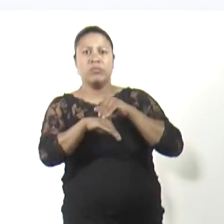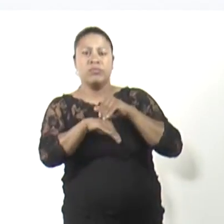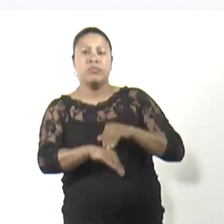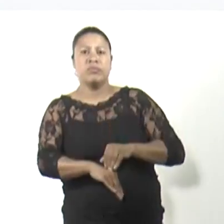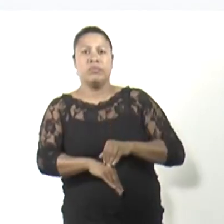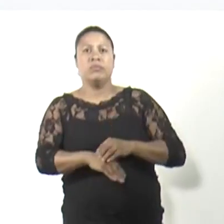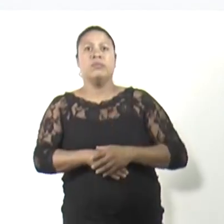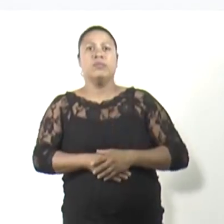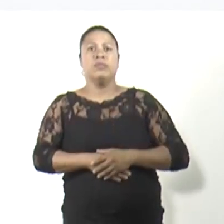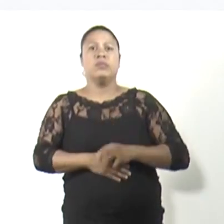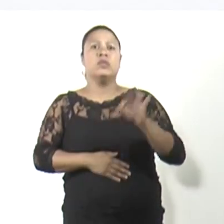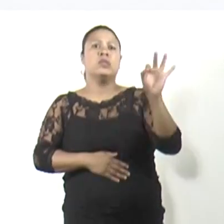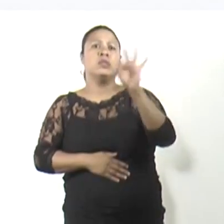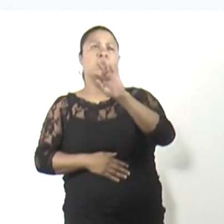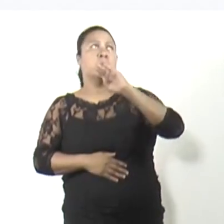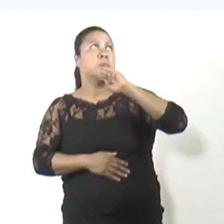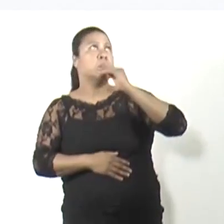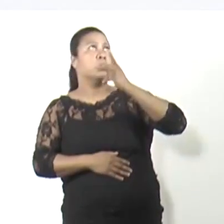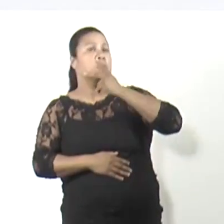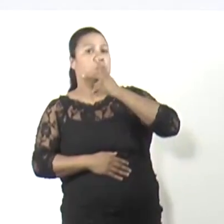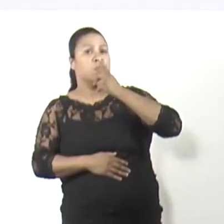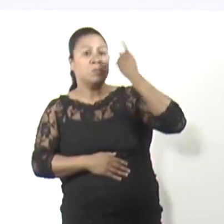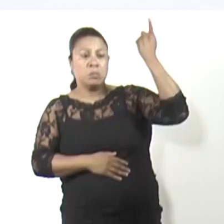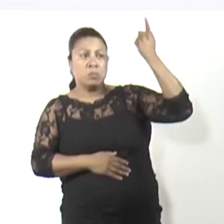comentado que papá, mamá